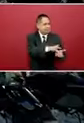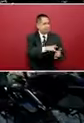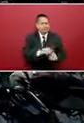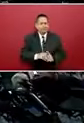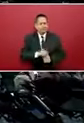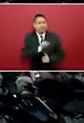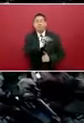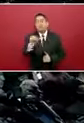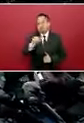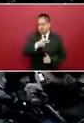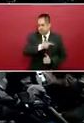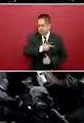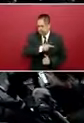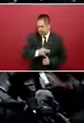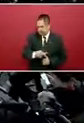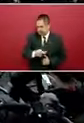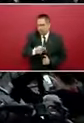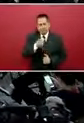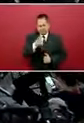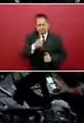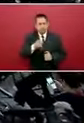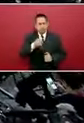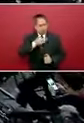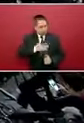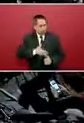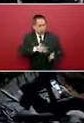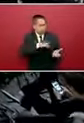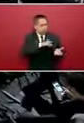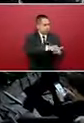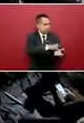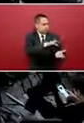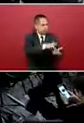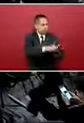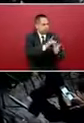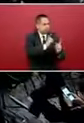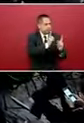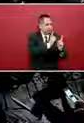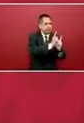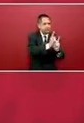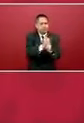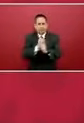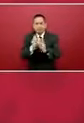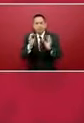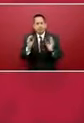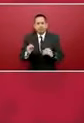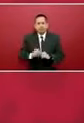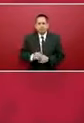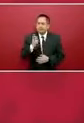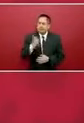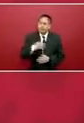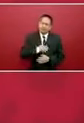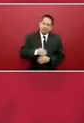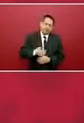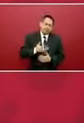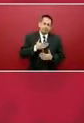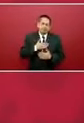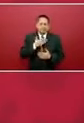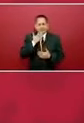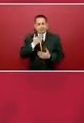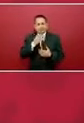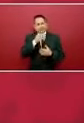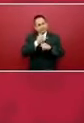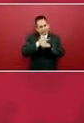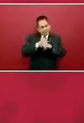A los pobres. Entonces, es para nosotros muy satisfactorio poder informarles